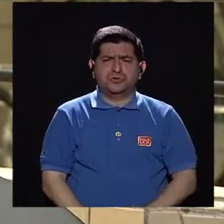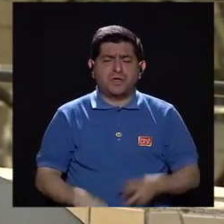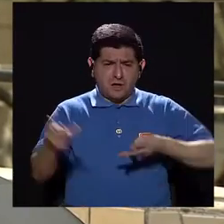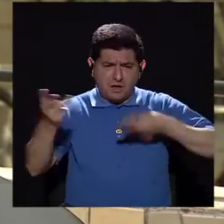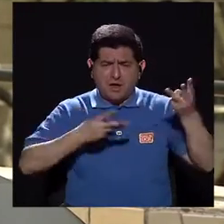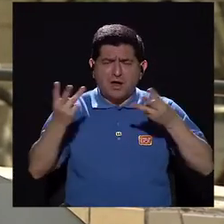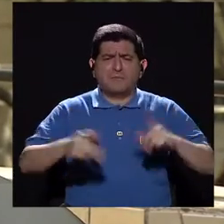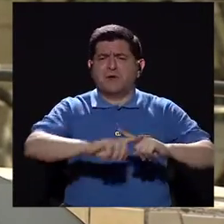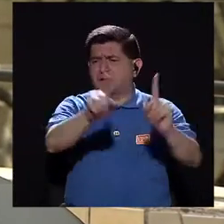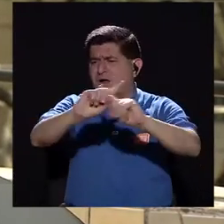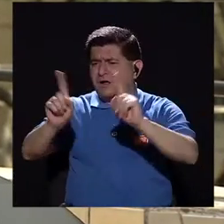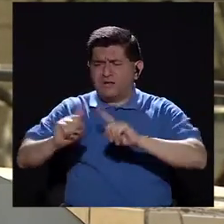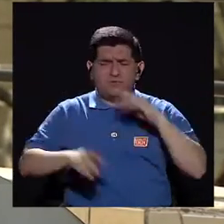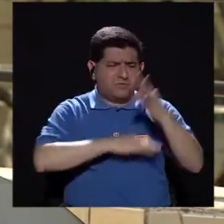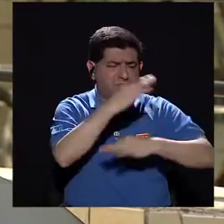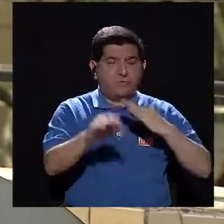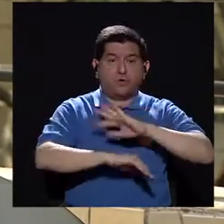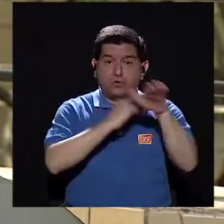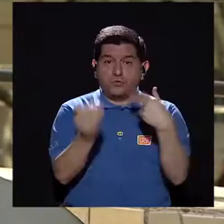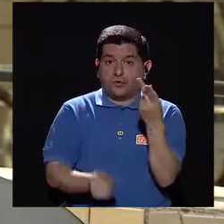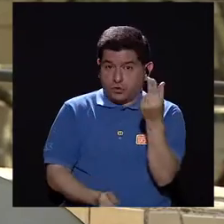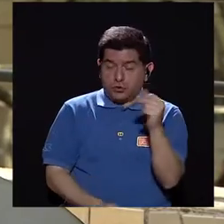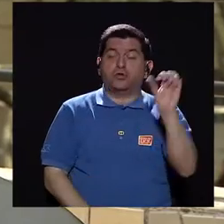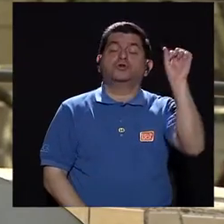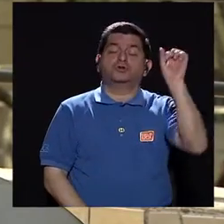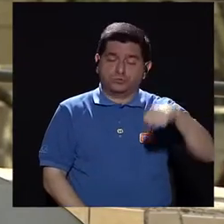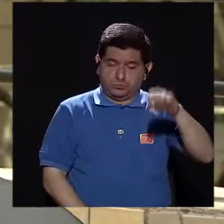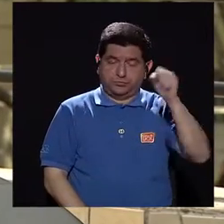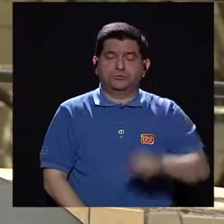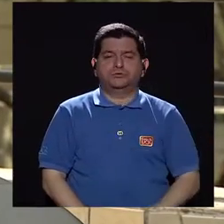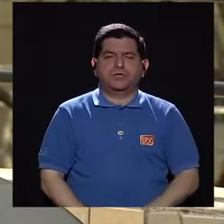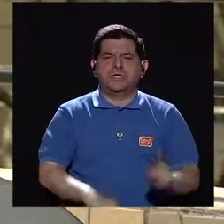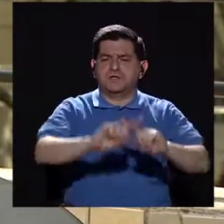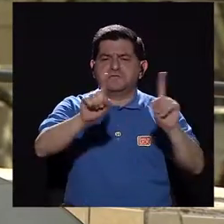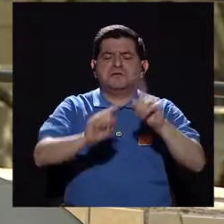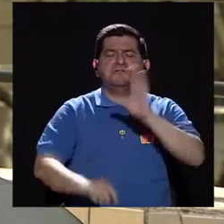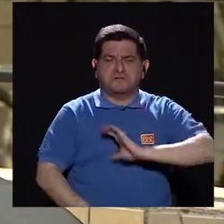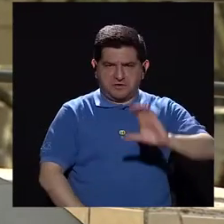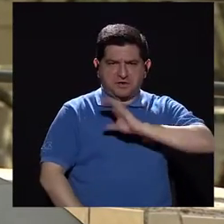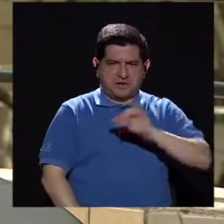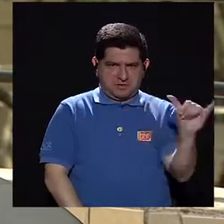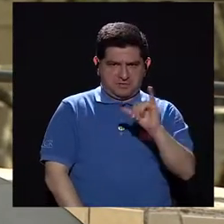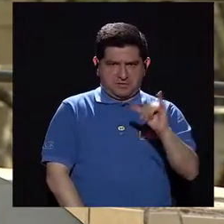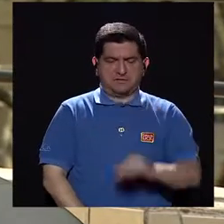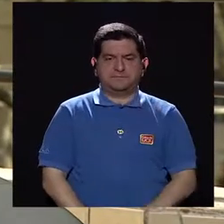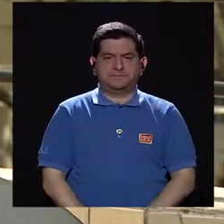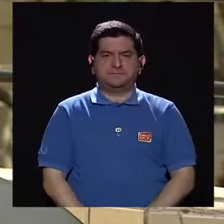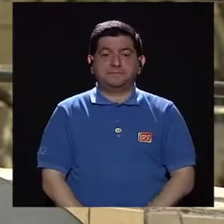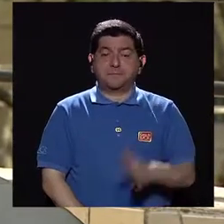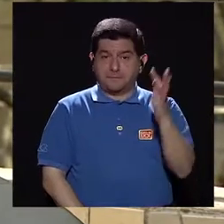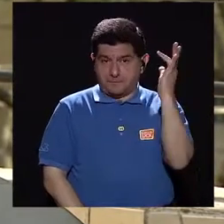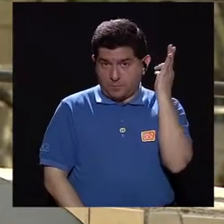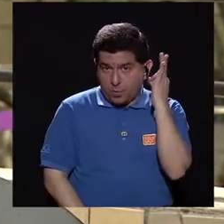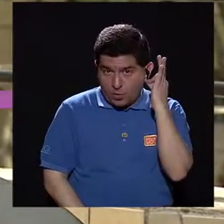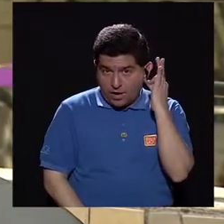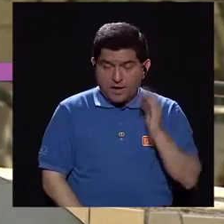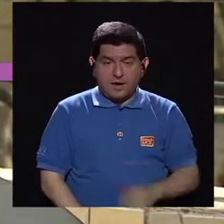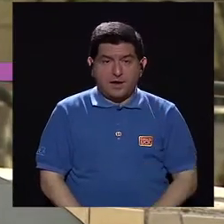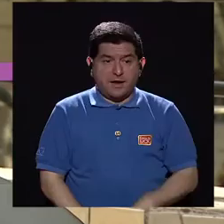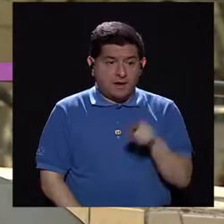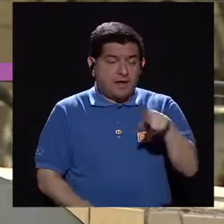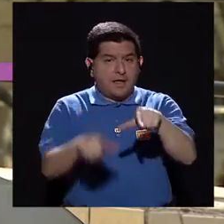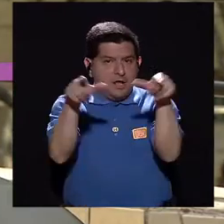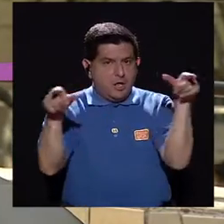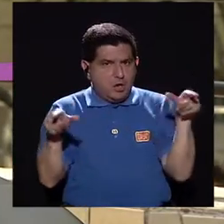hay una gran, en el mercado existe una gran variedad. Y de todos los precios. Y de todos los precios y calidades, ¿verdad? En este sentido, las